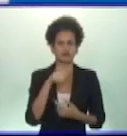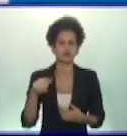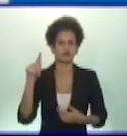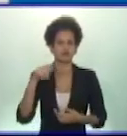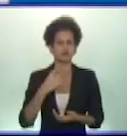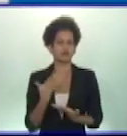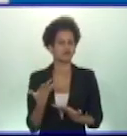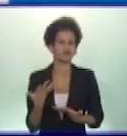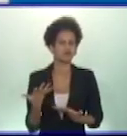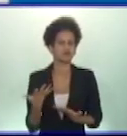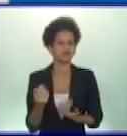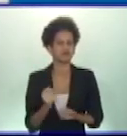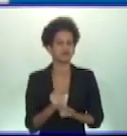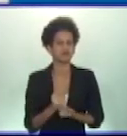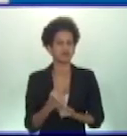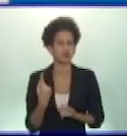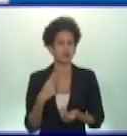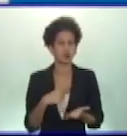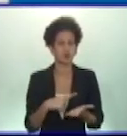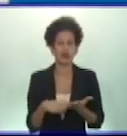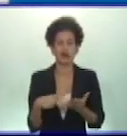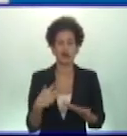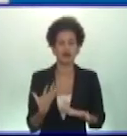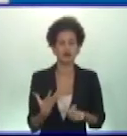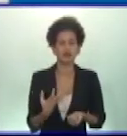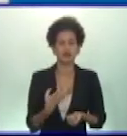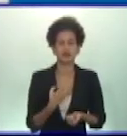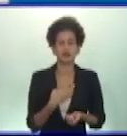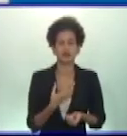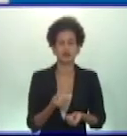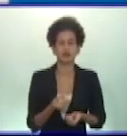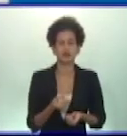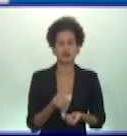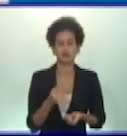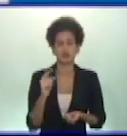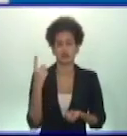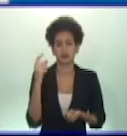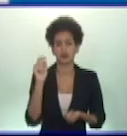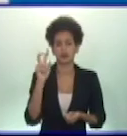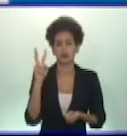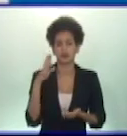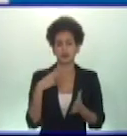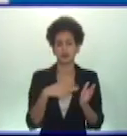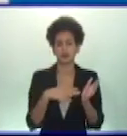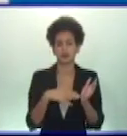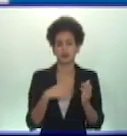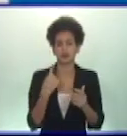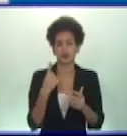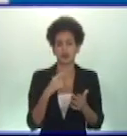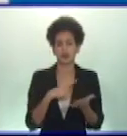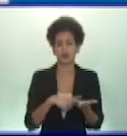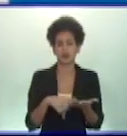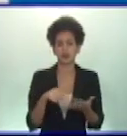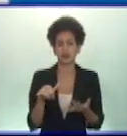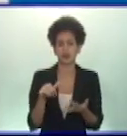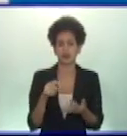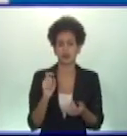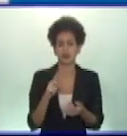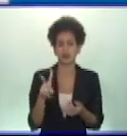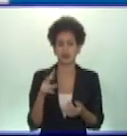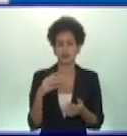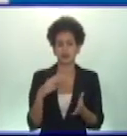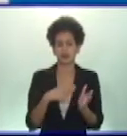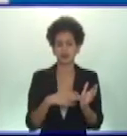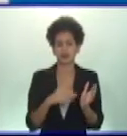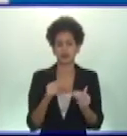también. En este caso, tenemos 12 meses. ¿Será una semana igual a 12 meses? Recuerden que un mes